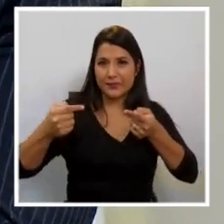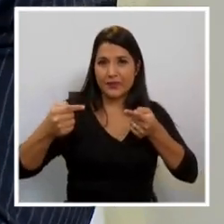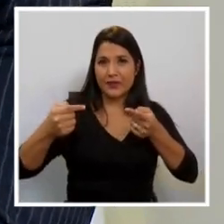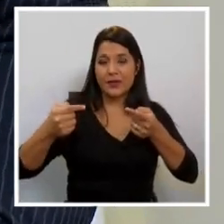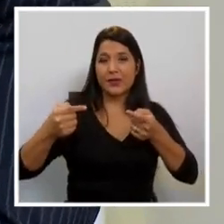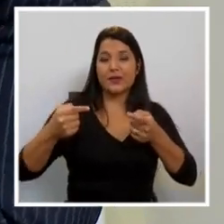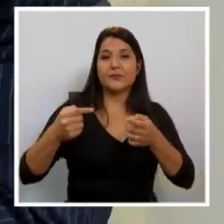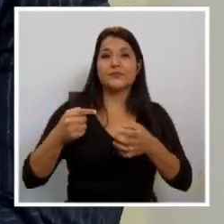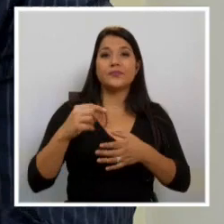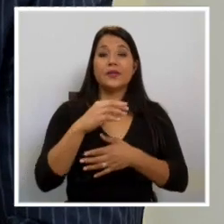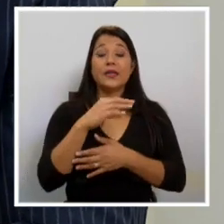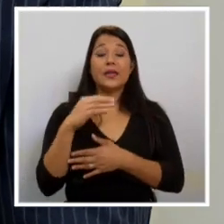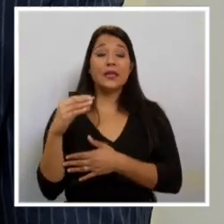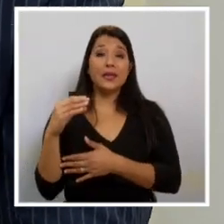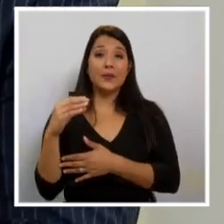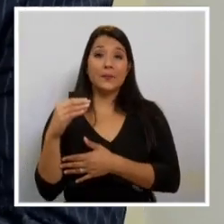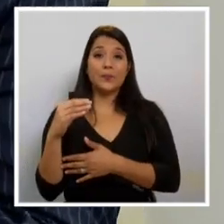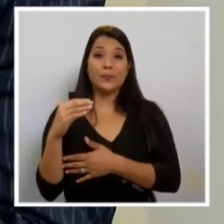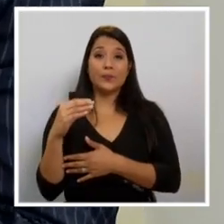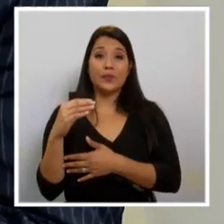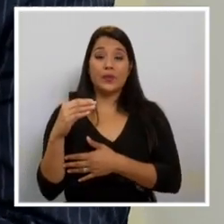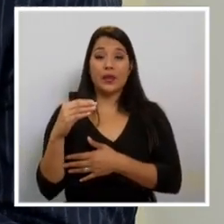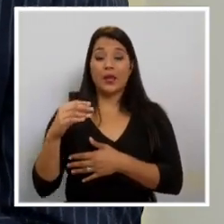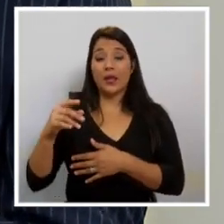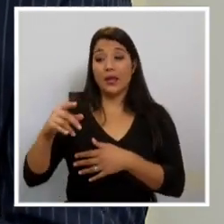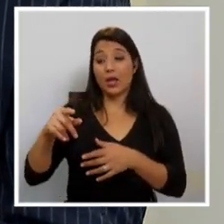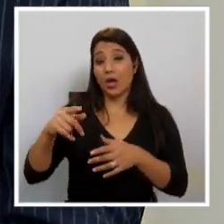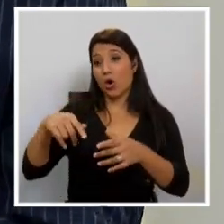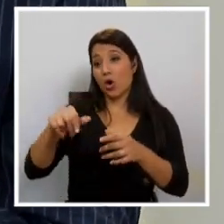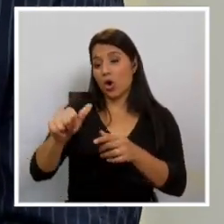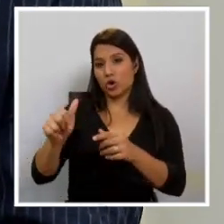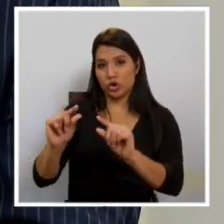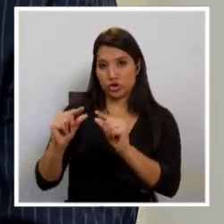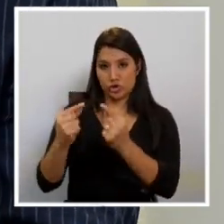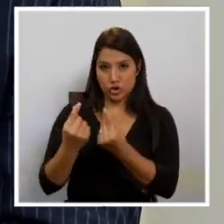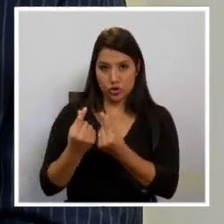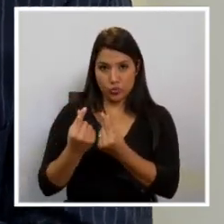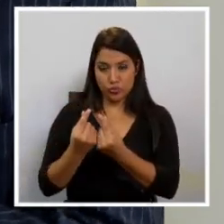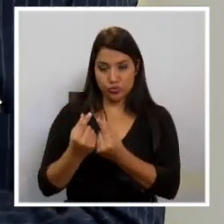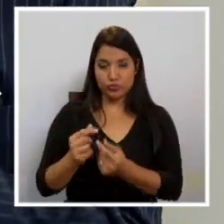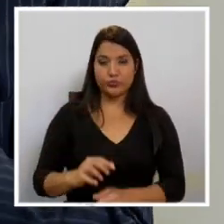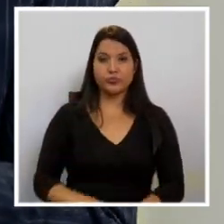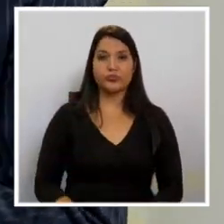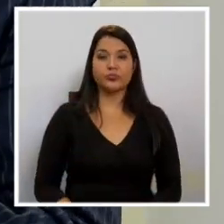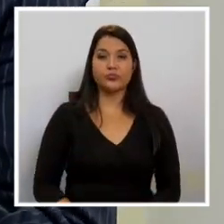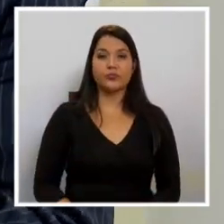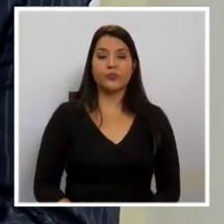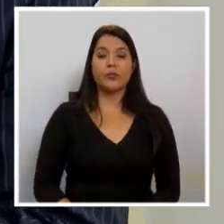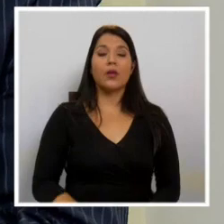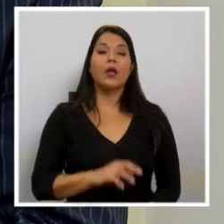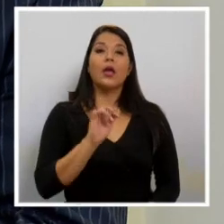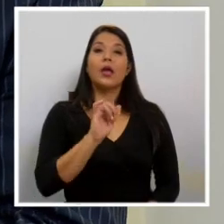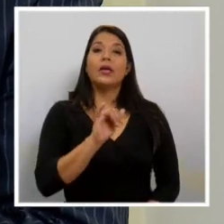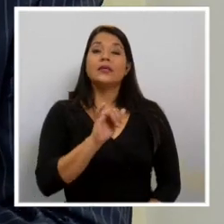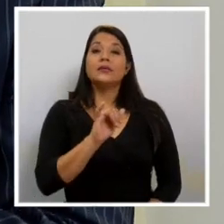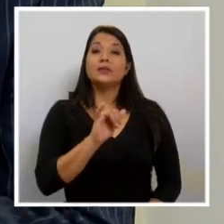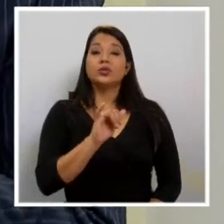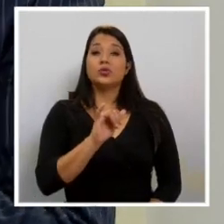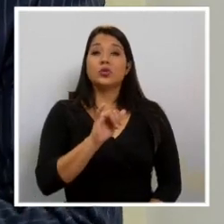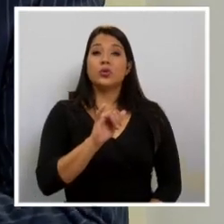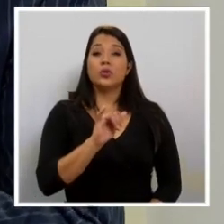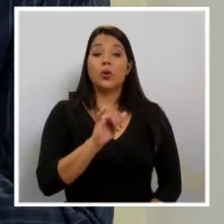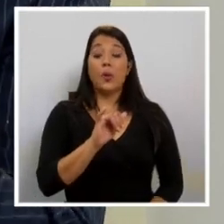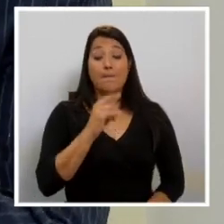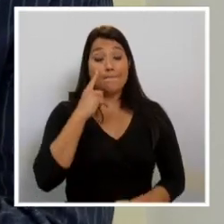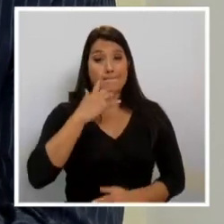PUS y el mismo grupo disidente de Restauración Nacional. Eso es lo que está,